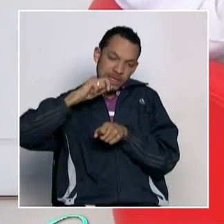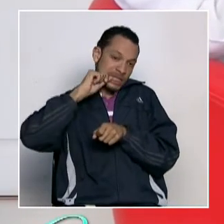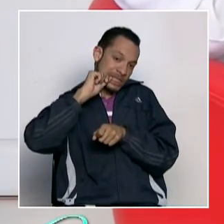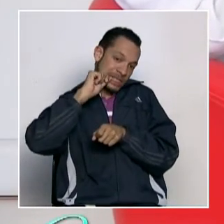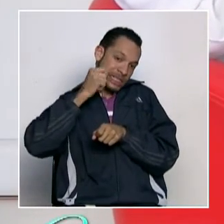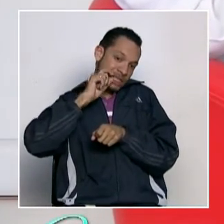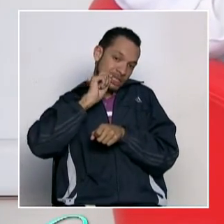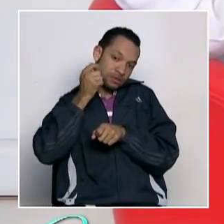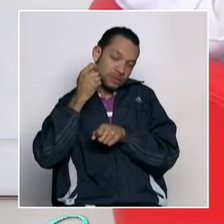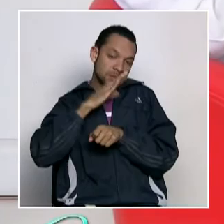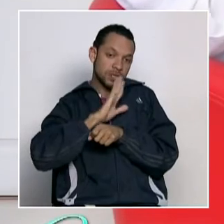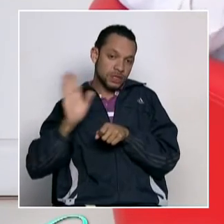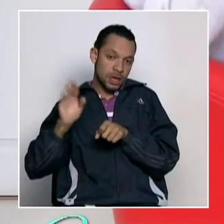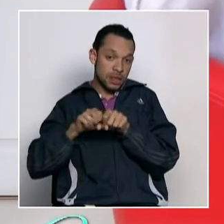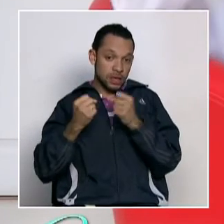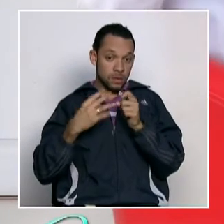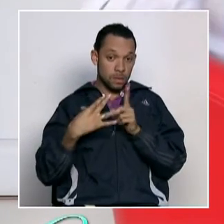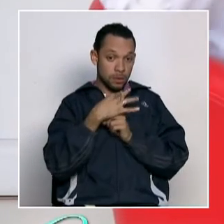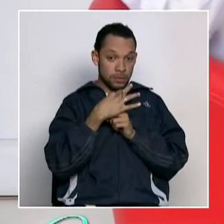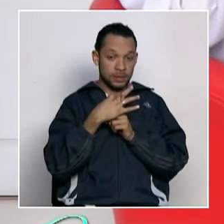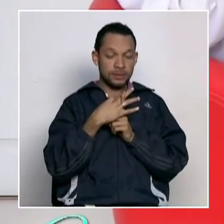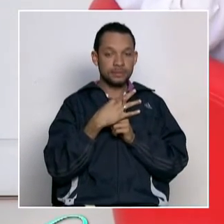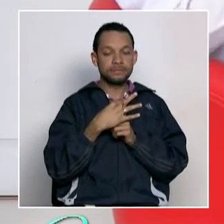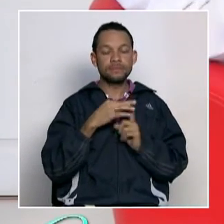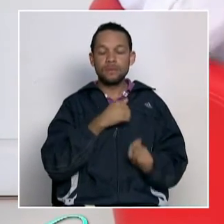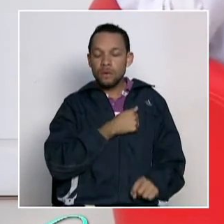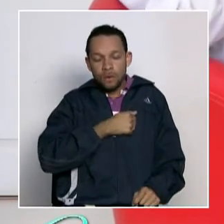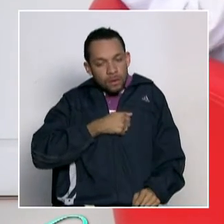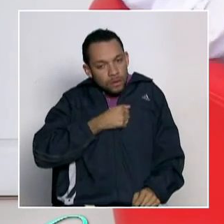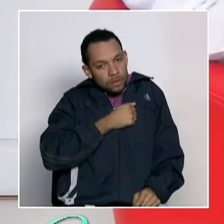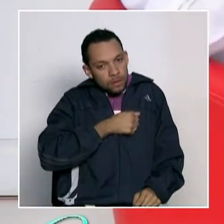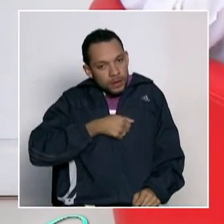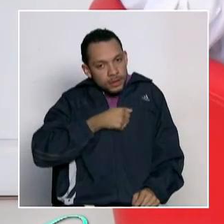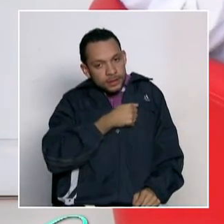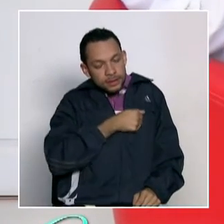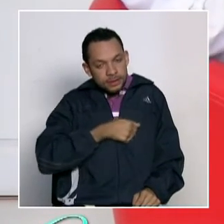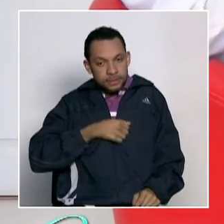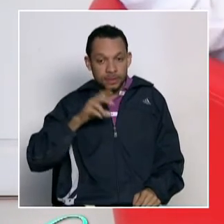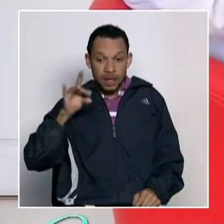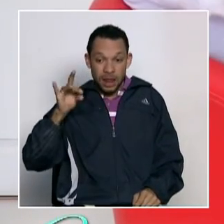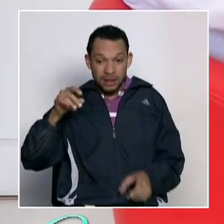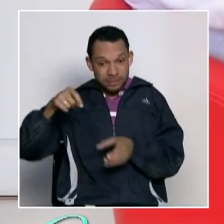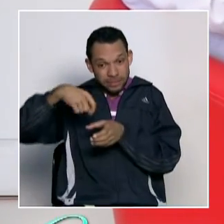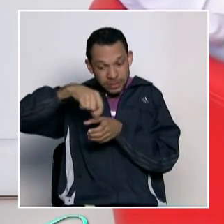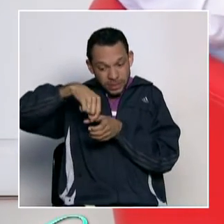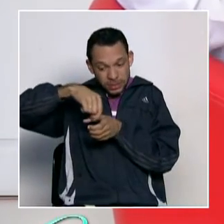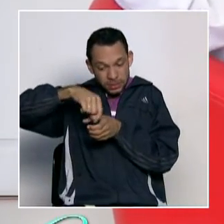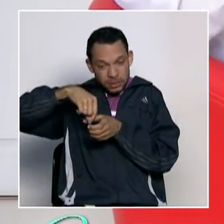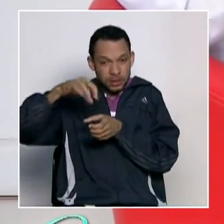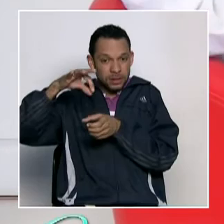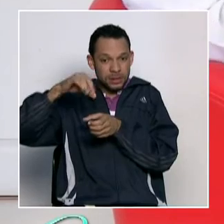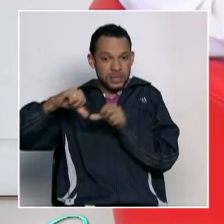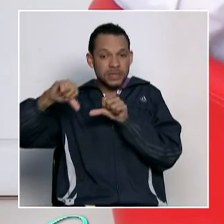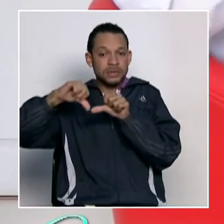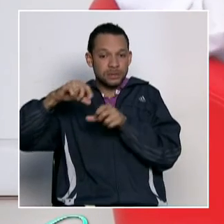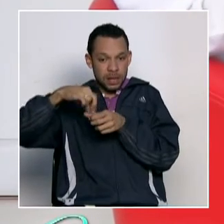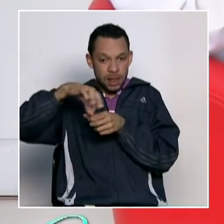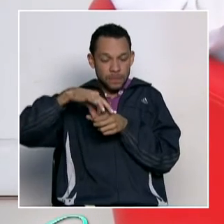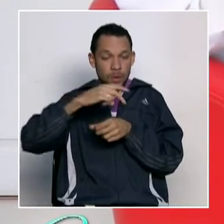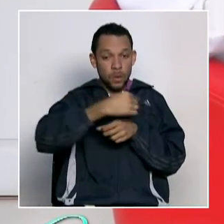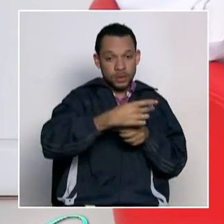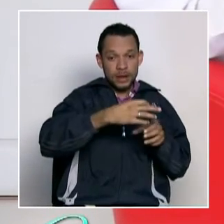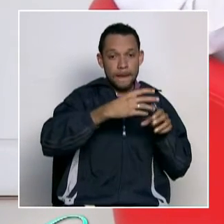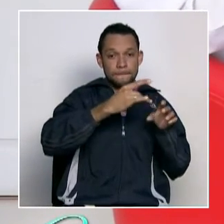esas amalgamas hacen mucho daño. Pues lastimosamente, las resinas que reemplazan las amalgamas también